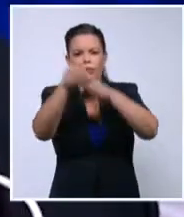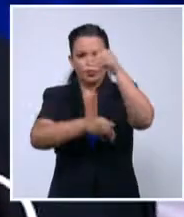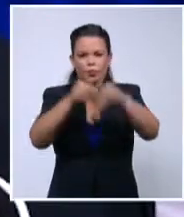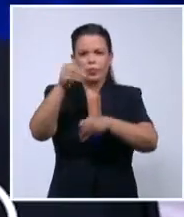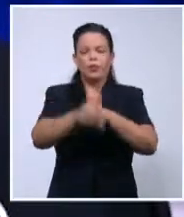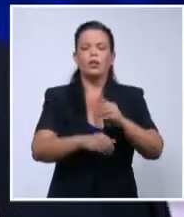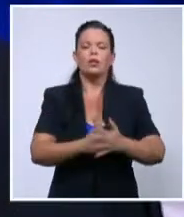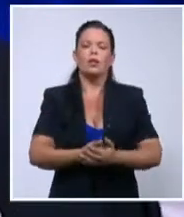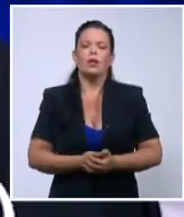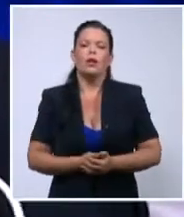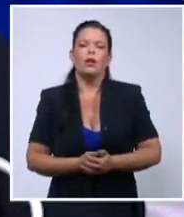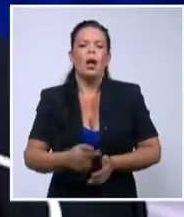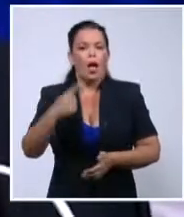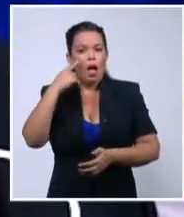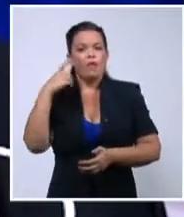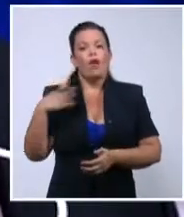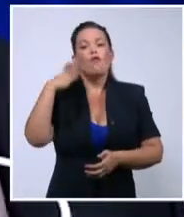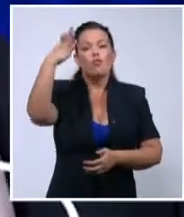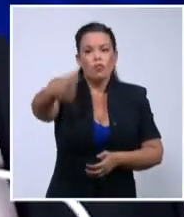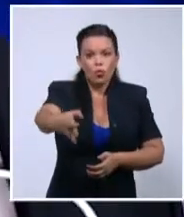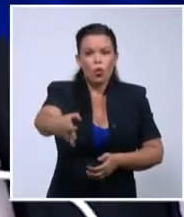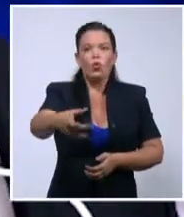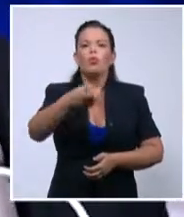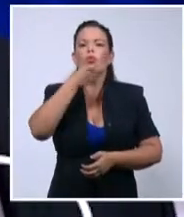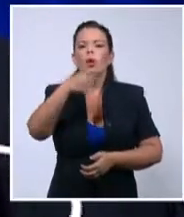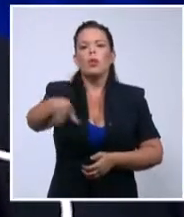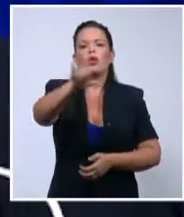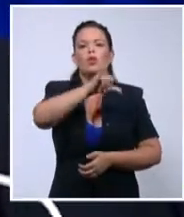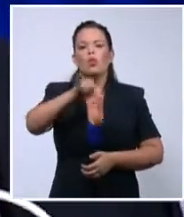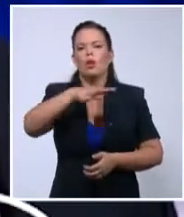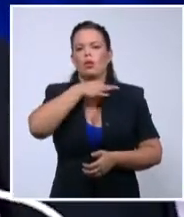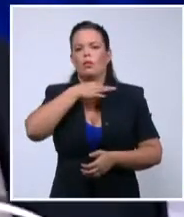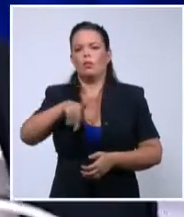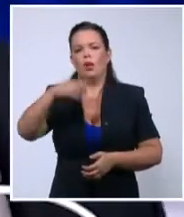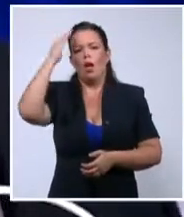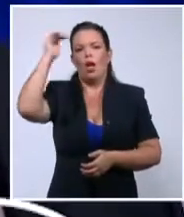posteriormente ver si podemos participar también en Japón con el equipo mixto, o sea, el torneo.